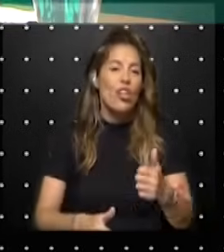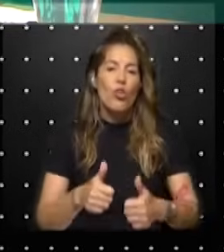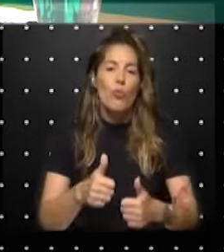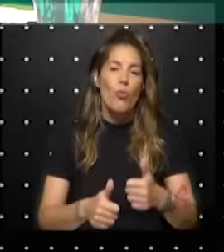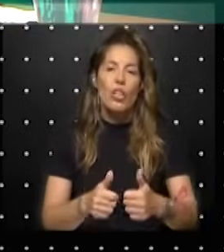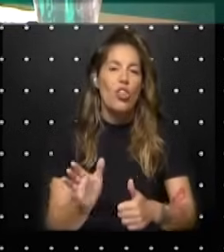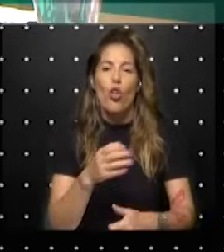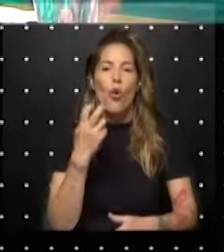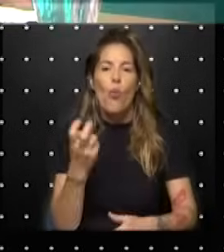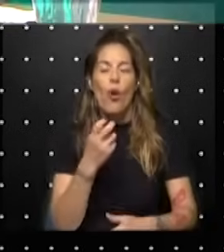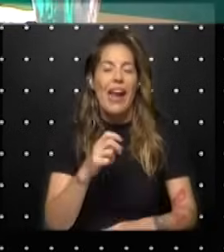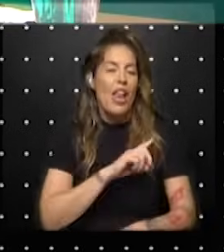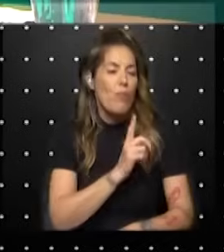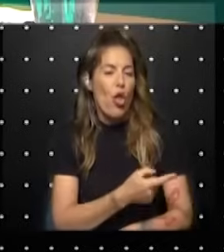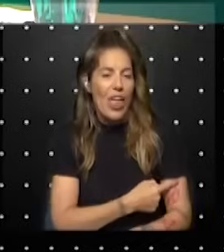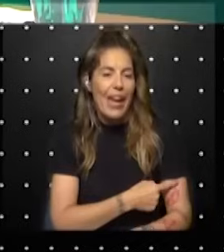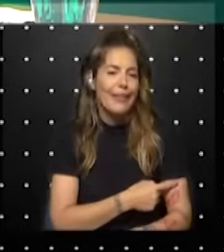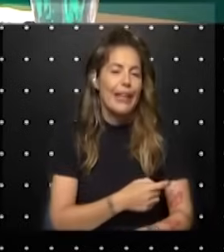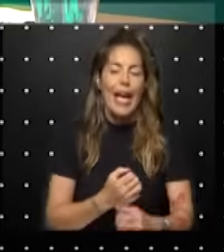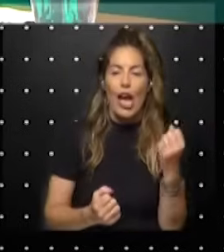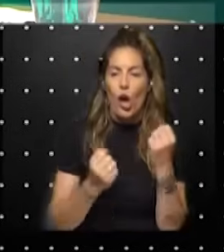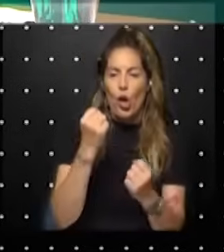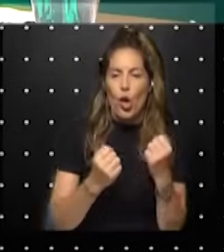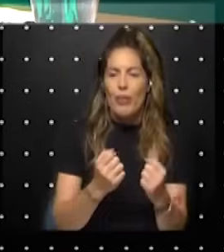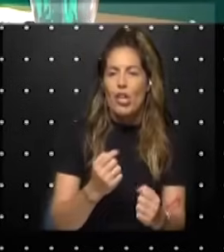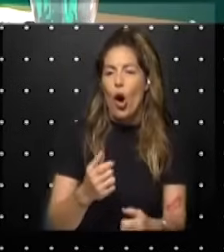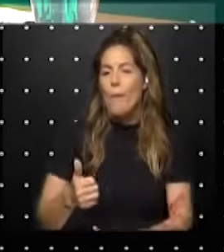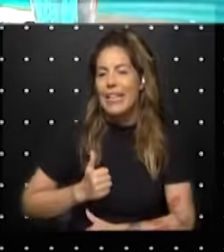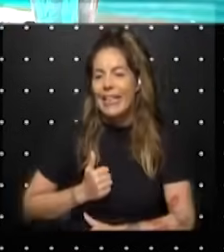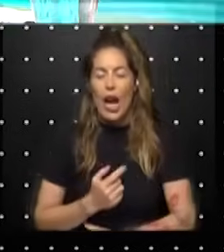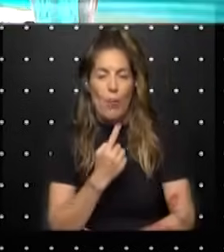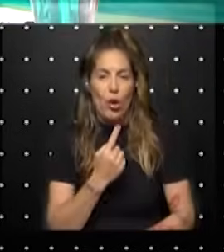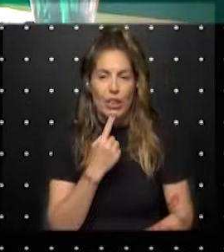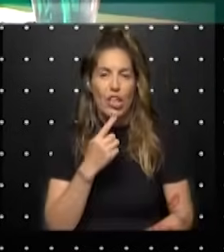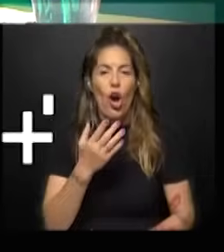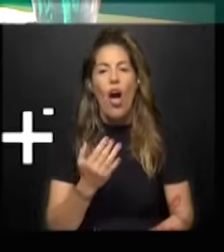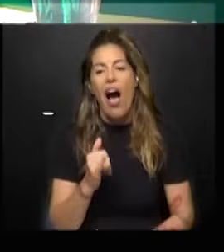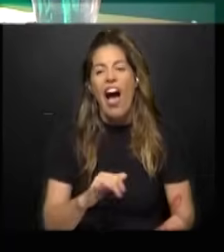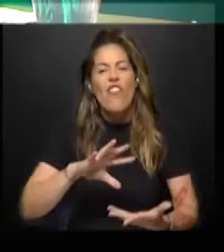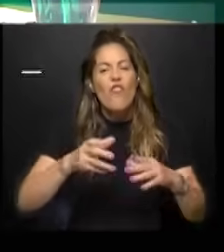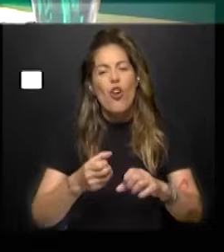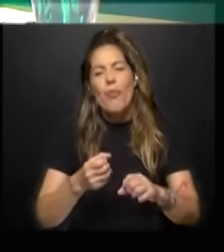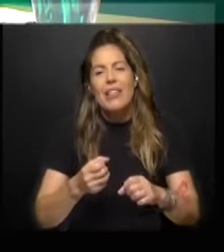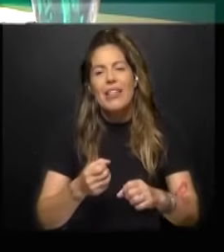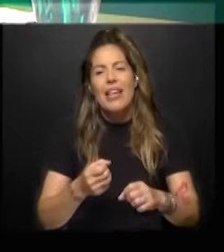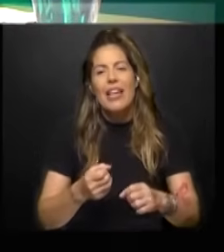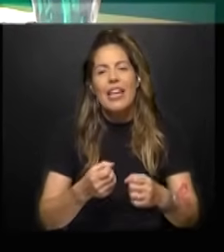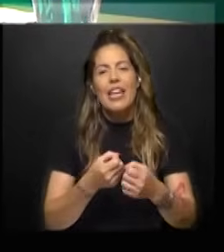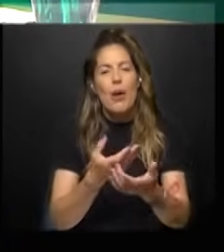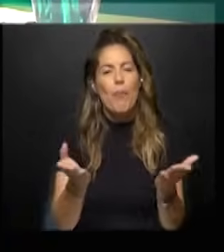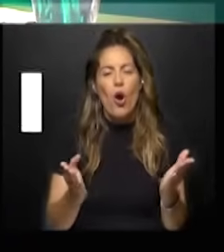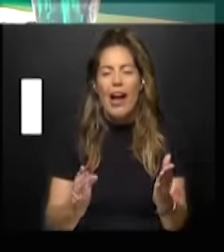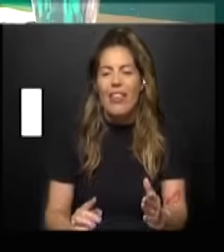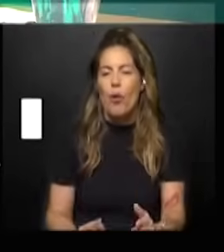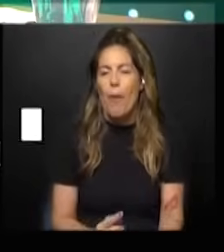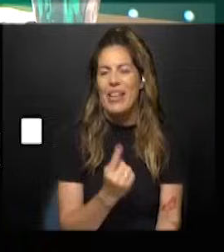sobre otro, económico, militar, político. ¿Hay alternativas que pongan al humano y a la vida en el centro?